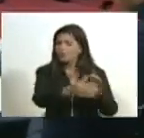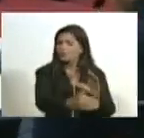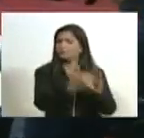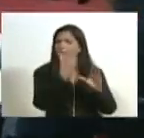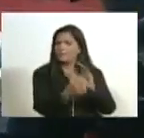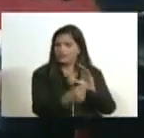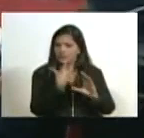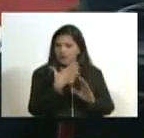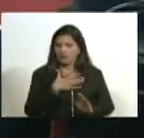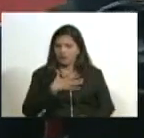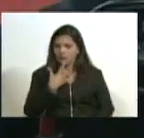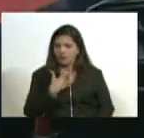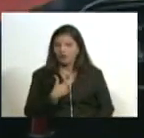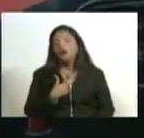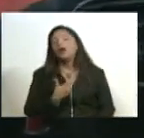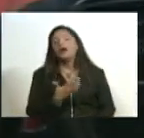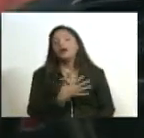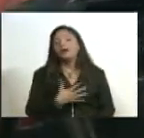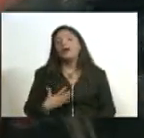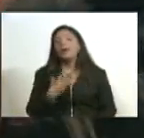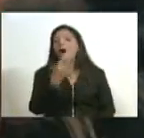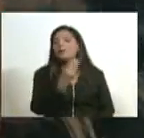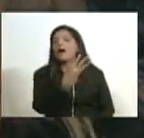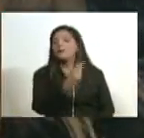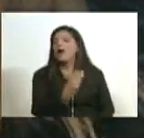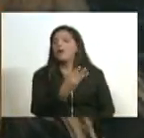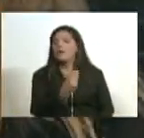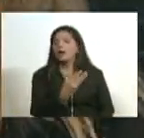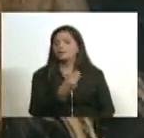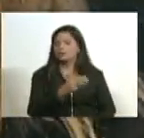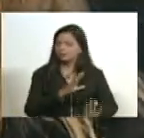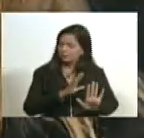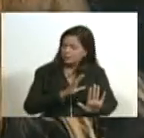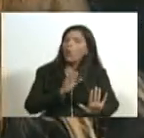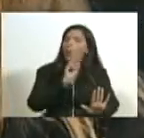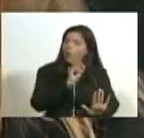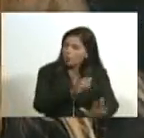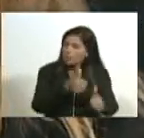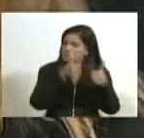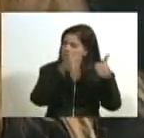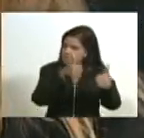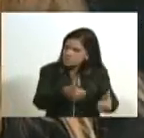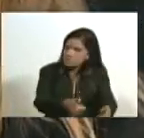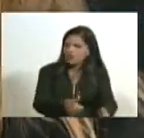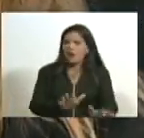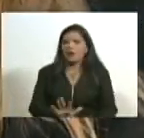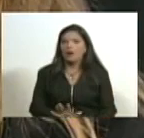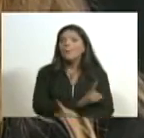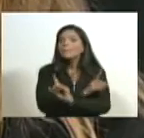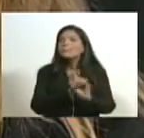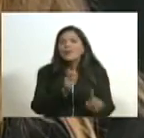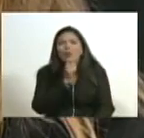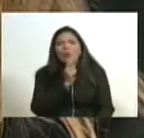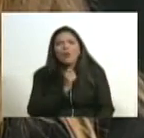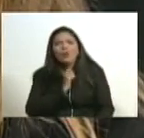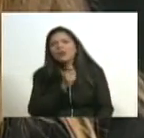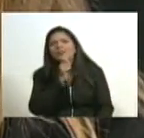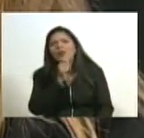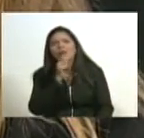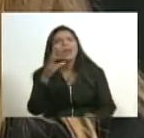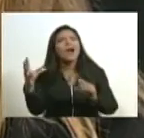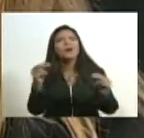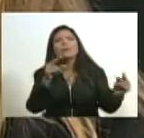mensaje que queremos hablar esto y esto y esto. Y le dije, está bien, pero ¿con quién los hablamos, compadre?